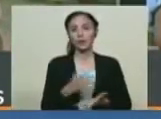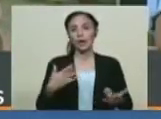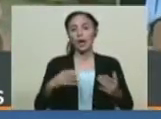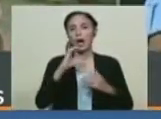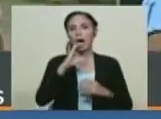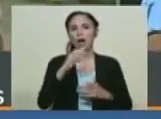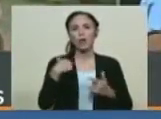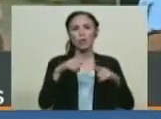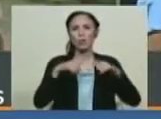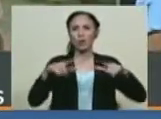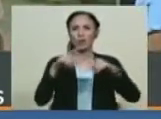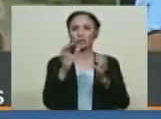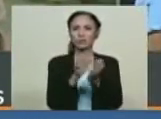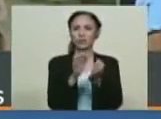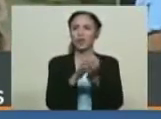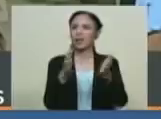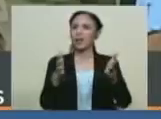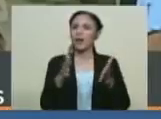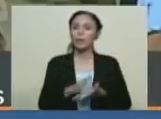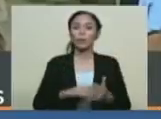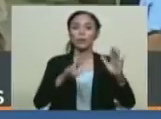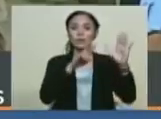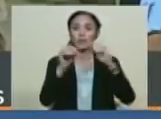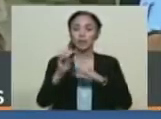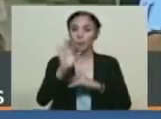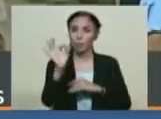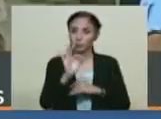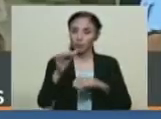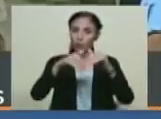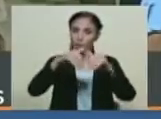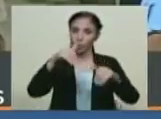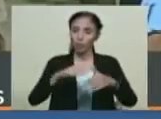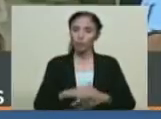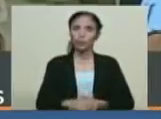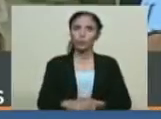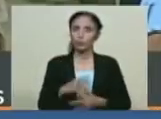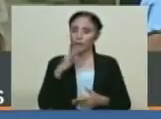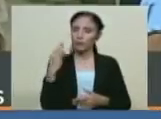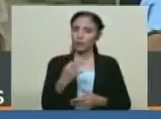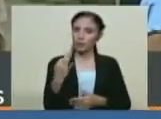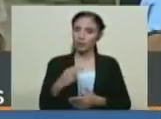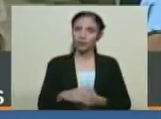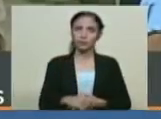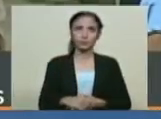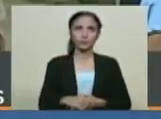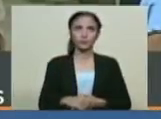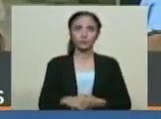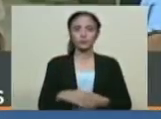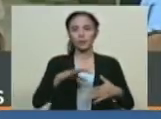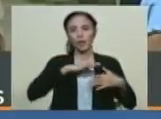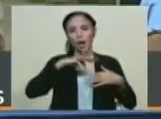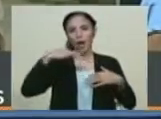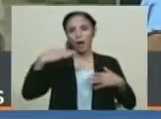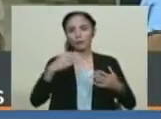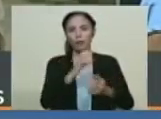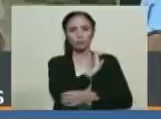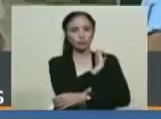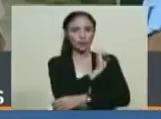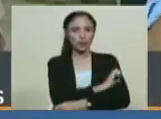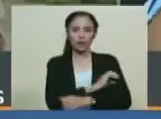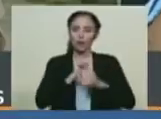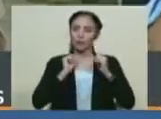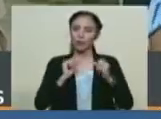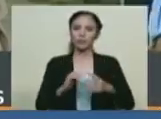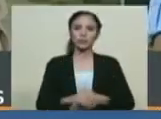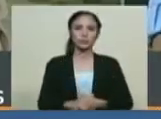los votos. Somos una fuerza de verdad, verdad, de carne y hueso, de alma, de espíritu, de energía. Somos